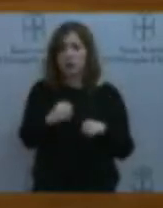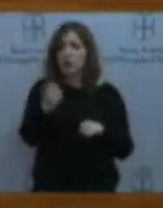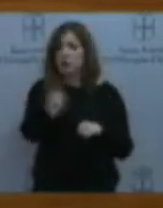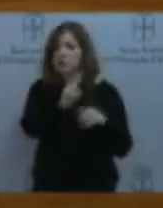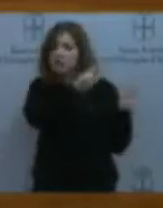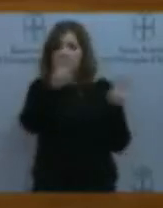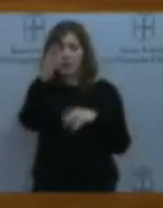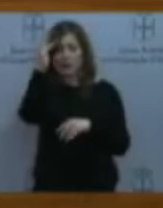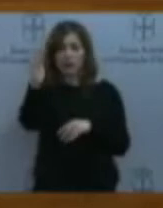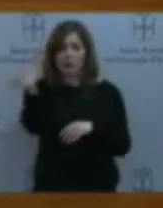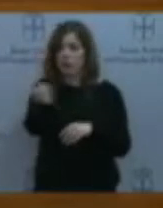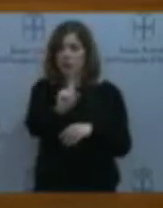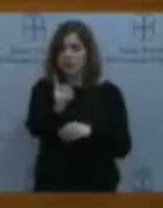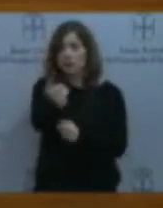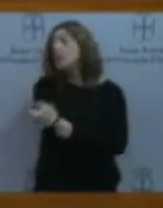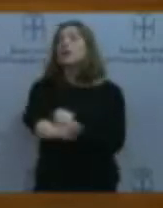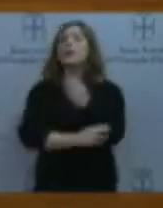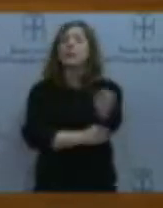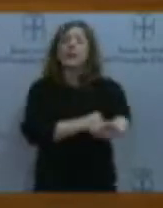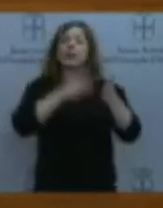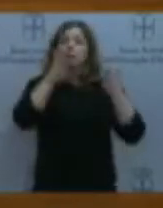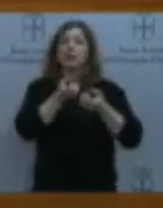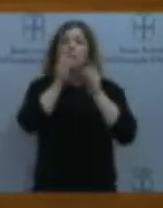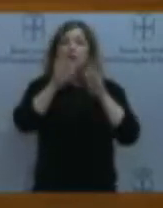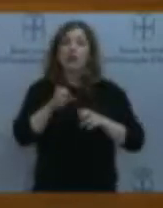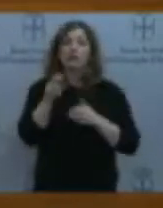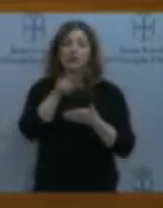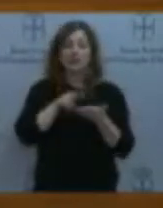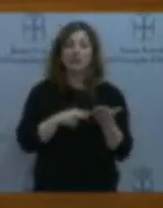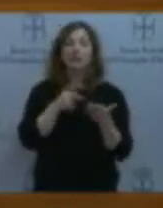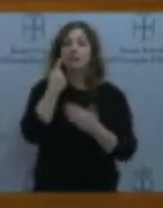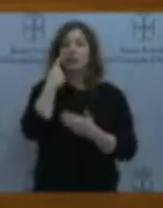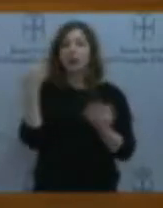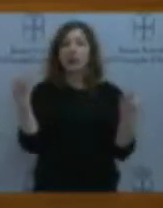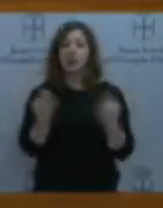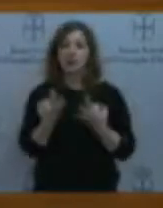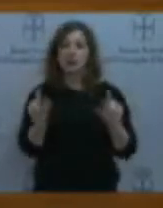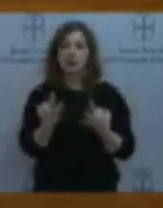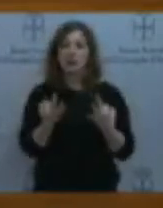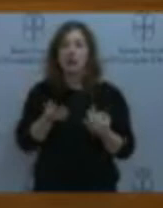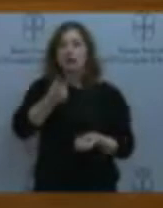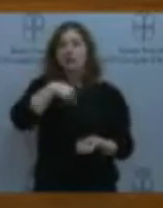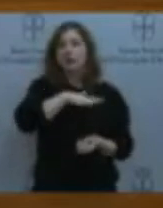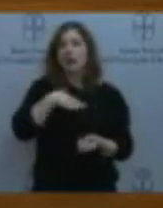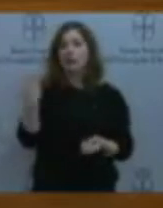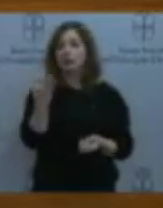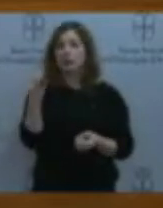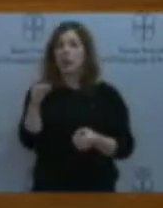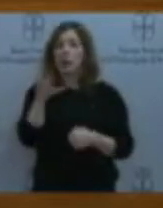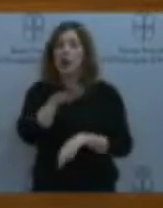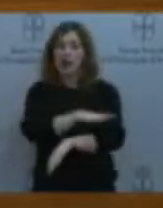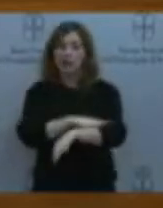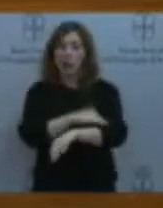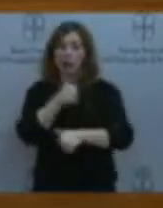de filosofía. Léanse ustedes los informes, miren lo que está pasando. ¿Qué queremos? ¿Un Estado